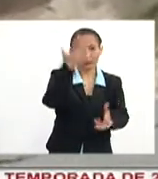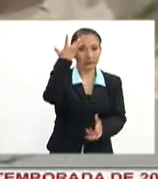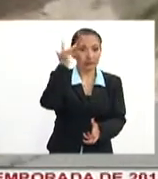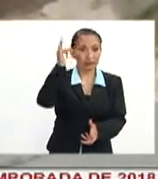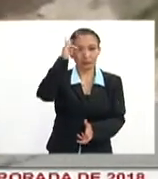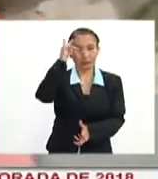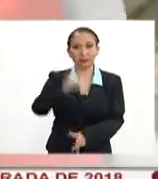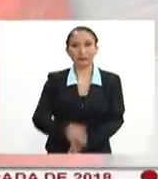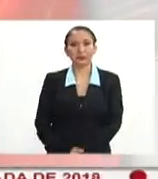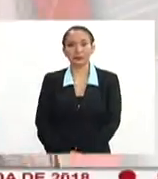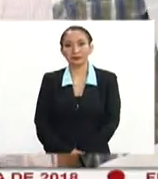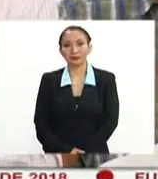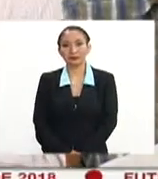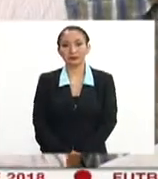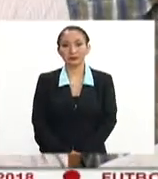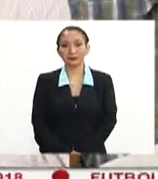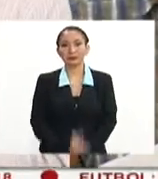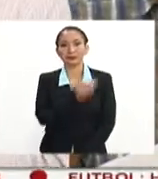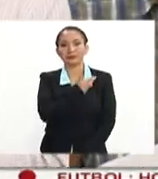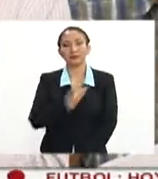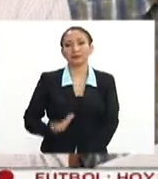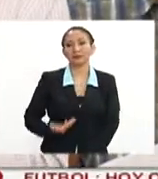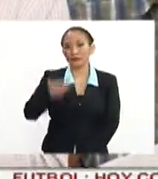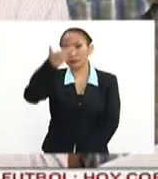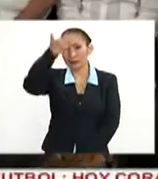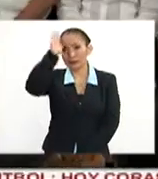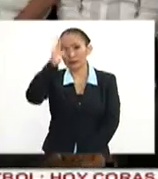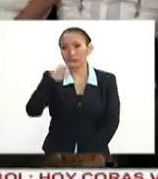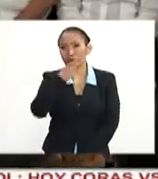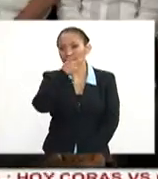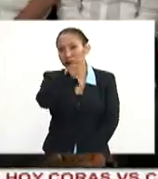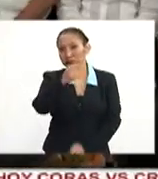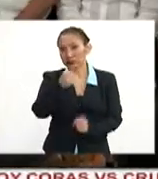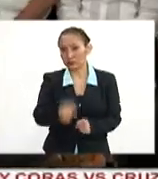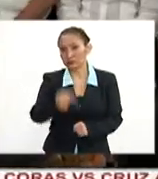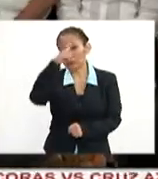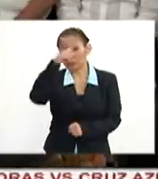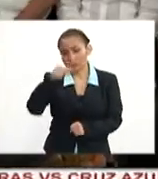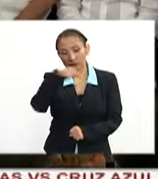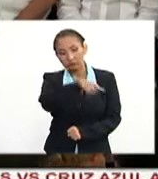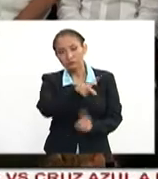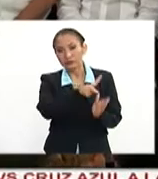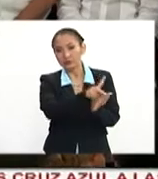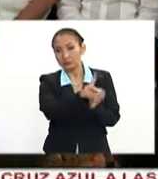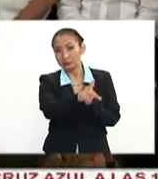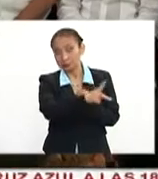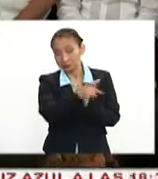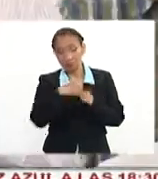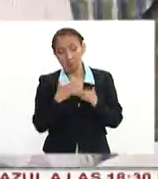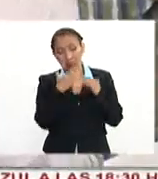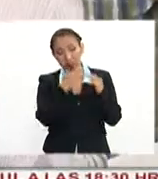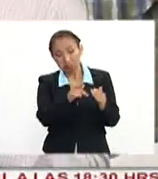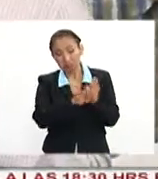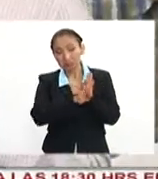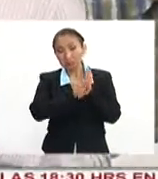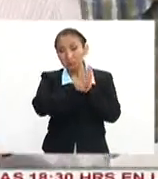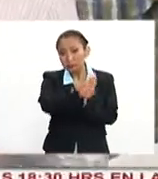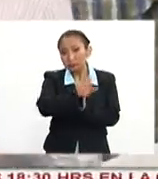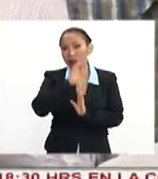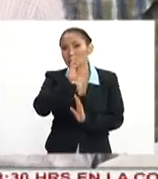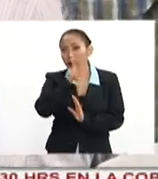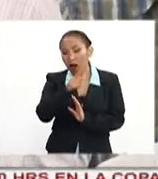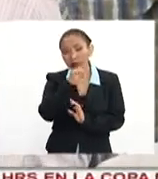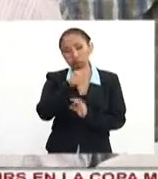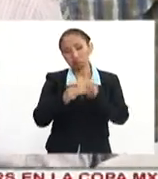Cuernavaca. El presidente Enrique Peña Nieto aseguró que México es un país que proyecta confianza, crecimiento y